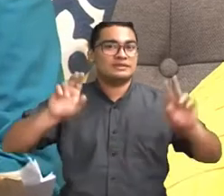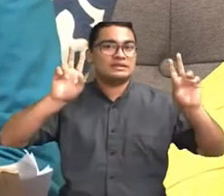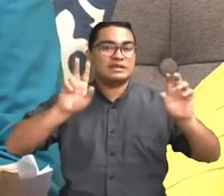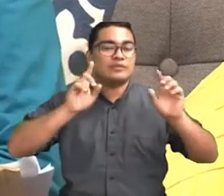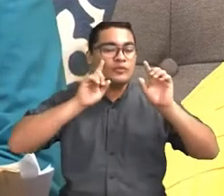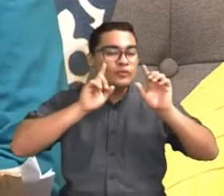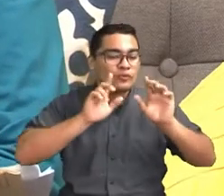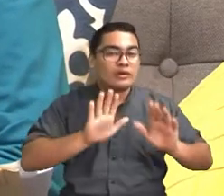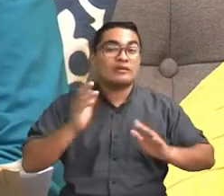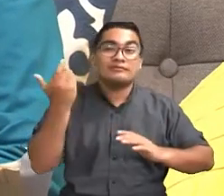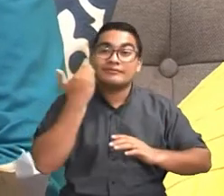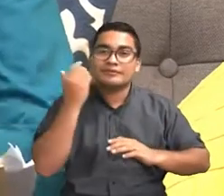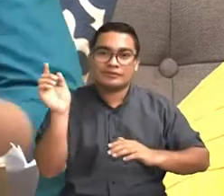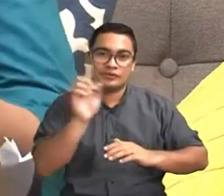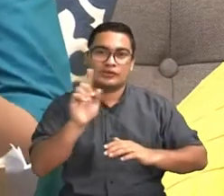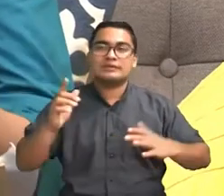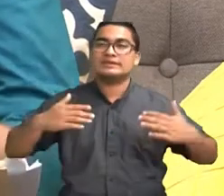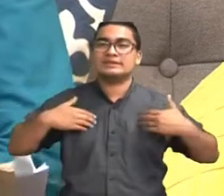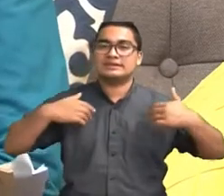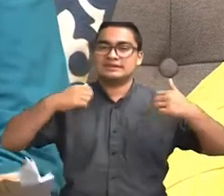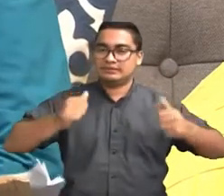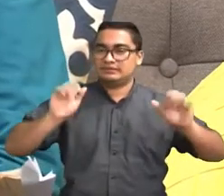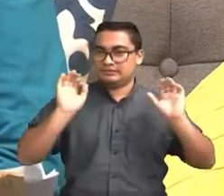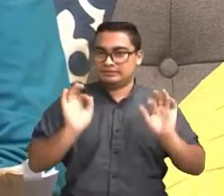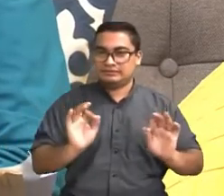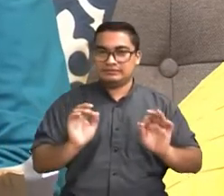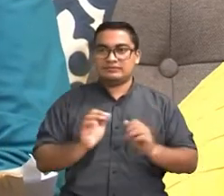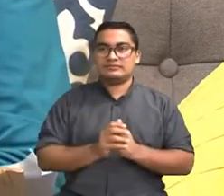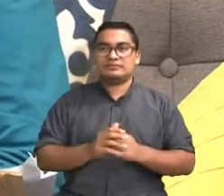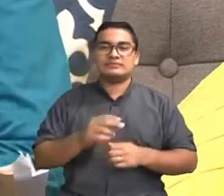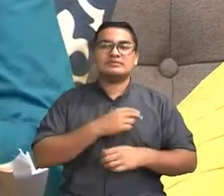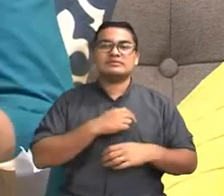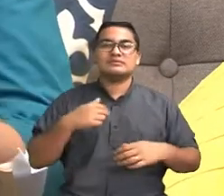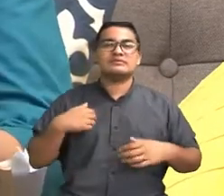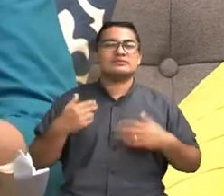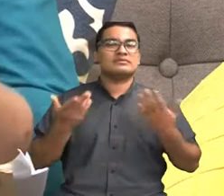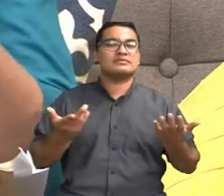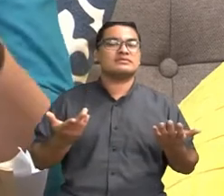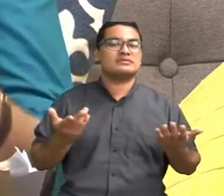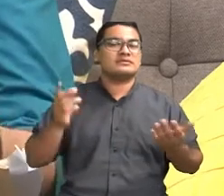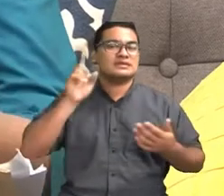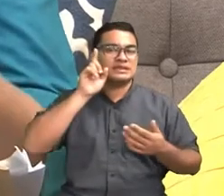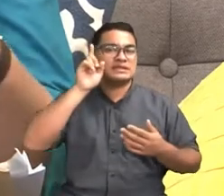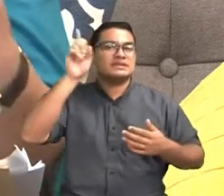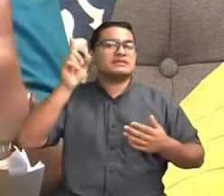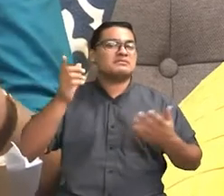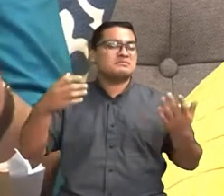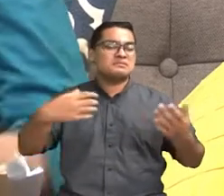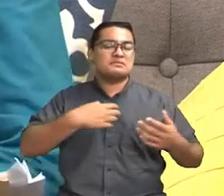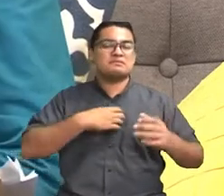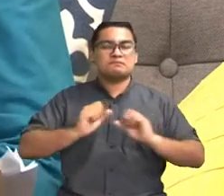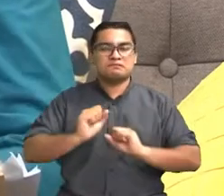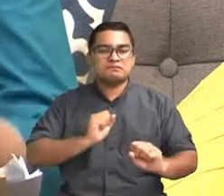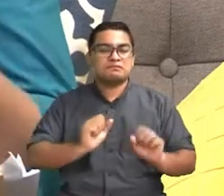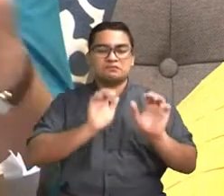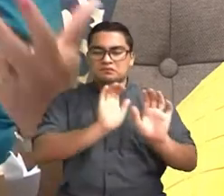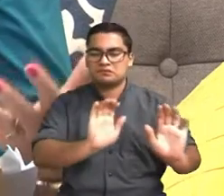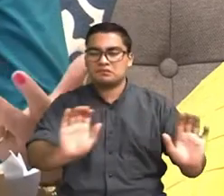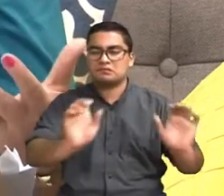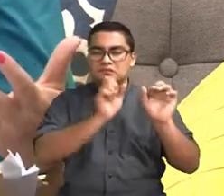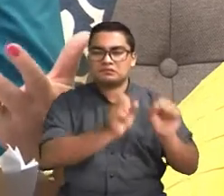mucho con qué hacemos para el desarrollo integral, el desarrollo físico, emocional de los niños y de las niñas,